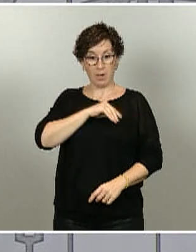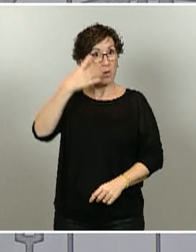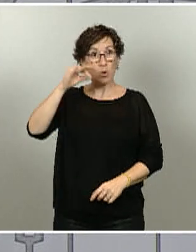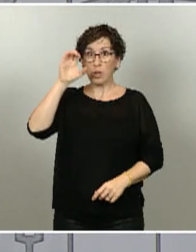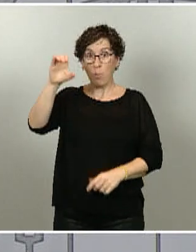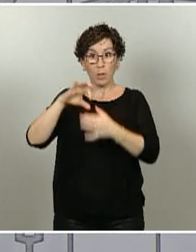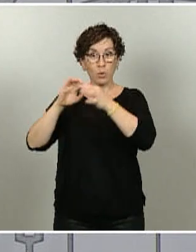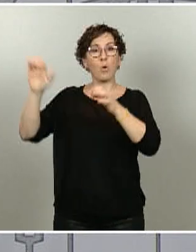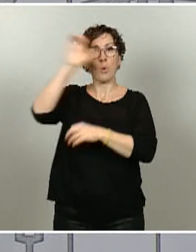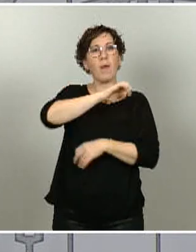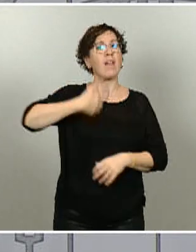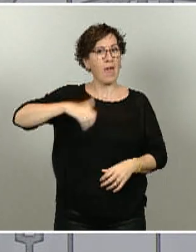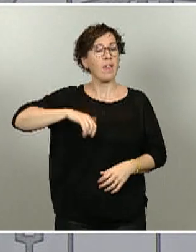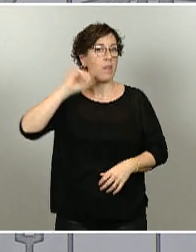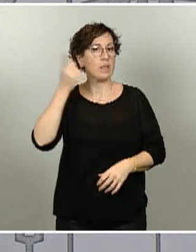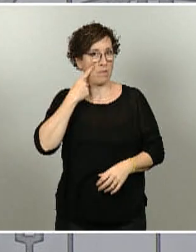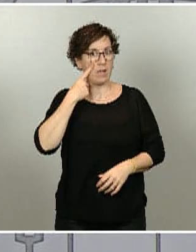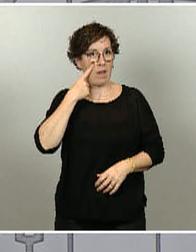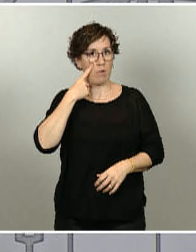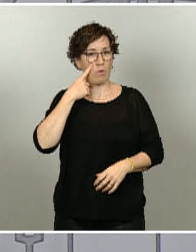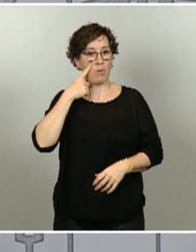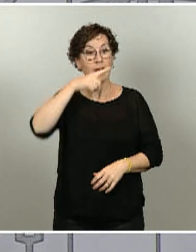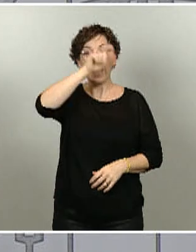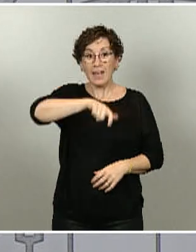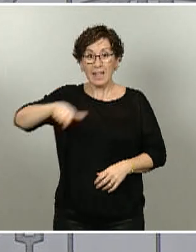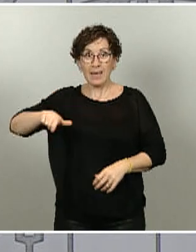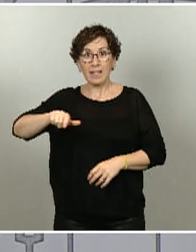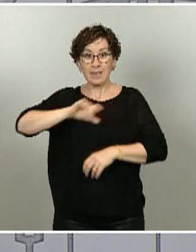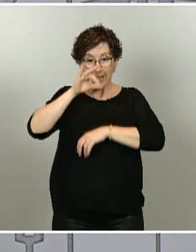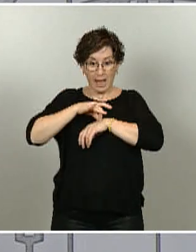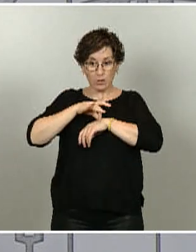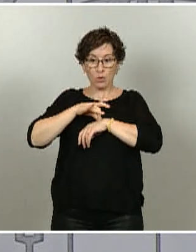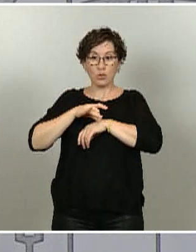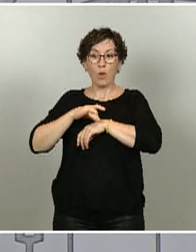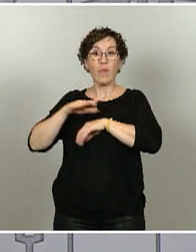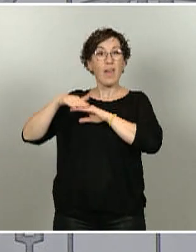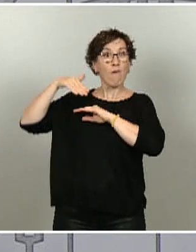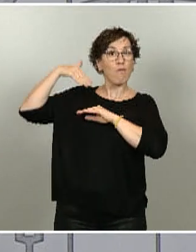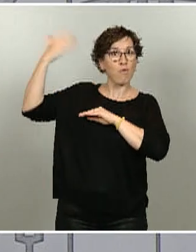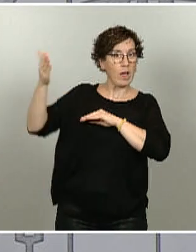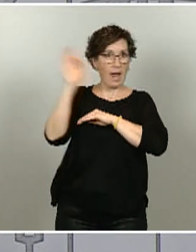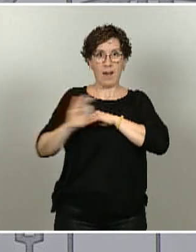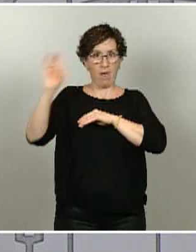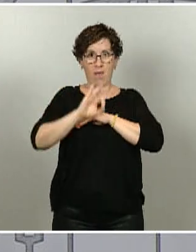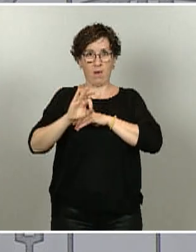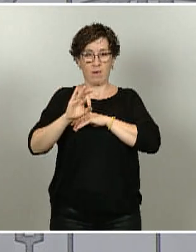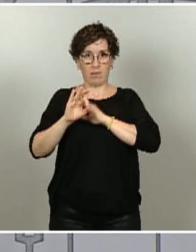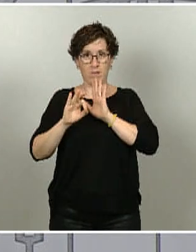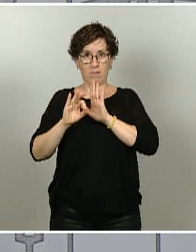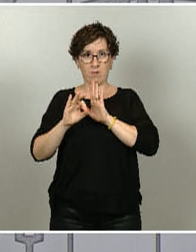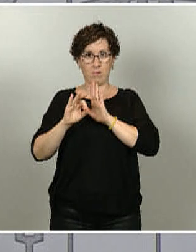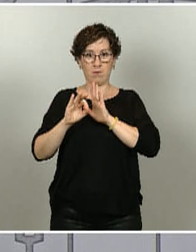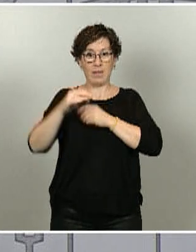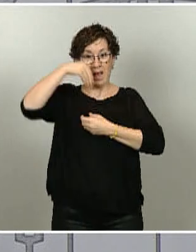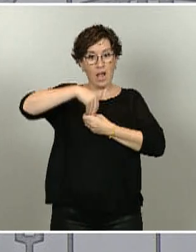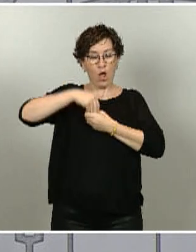identificado casos que no habían venido, casos importados. Nosotros en aquel momento no teníamos identificados casos locales,